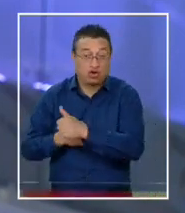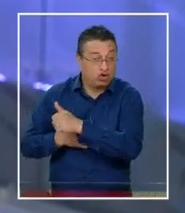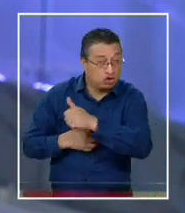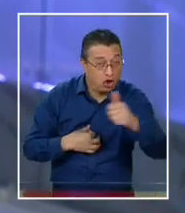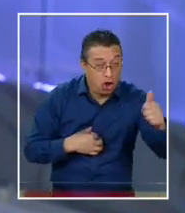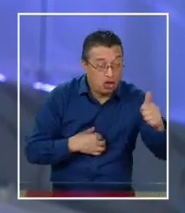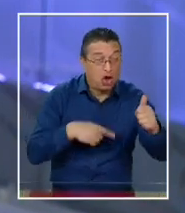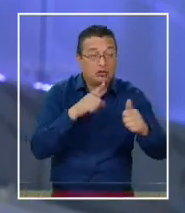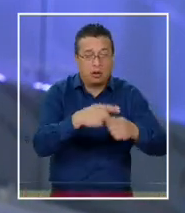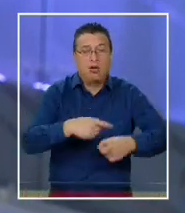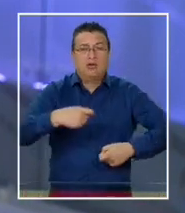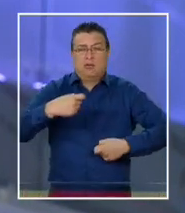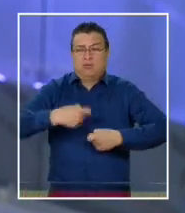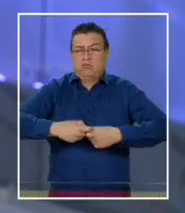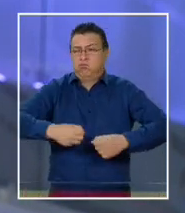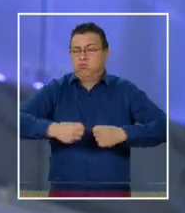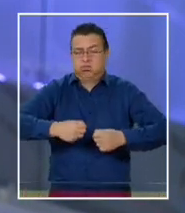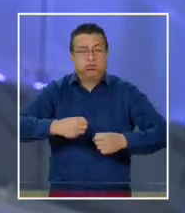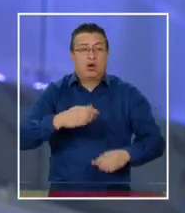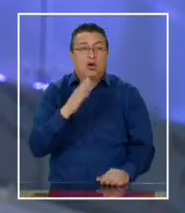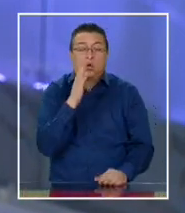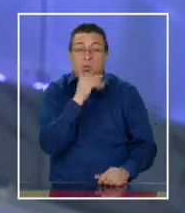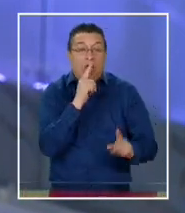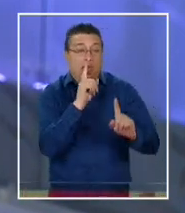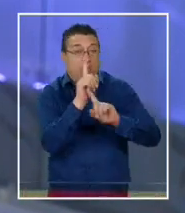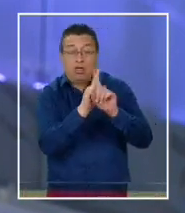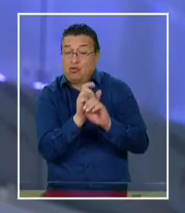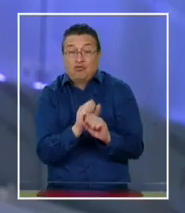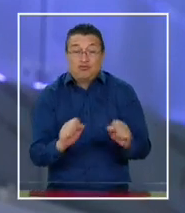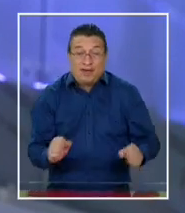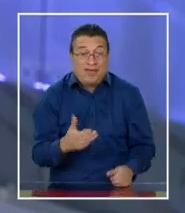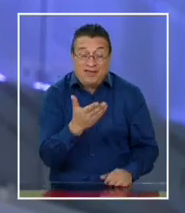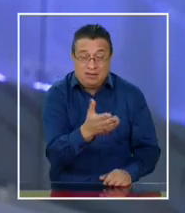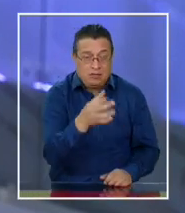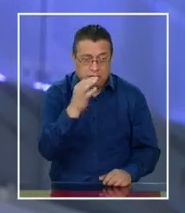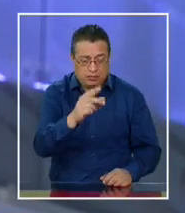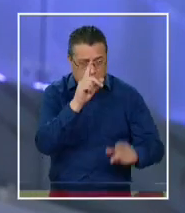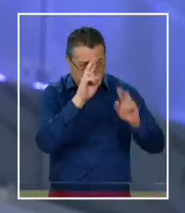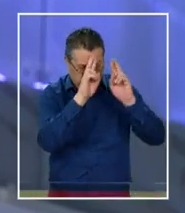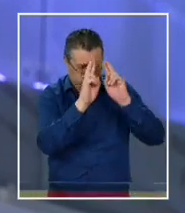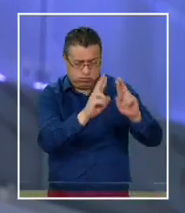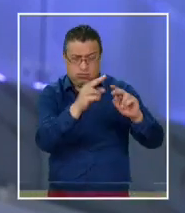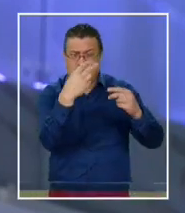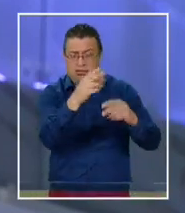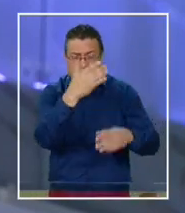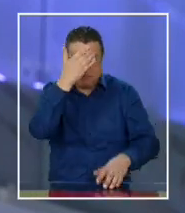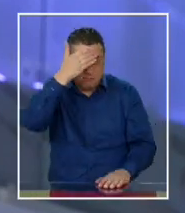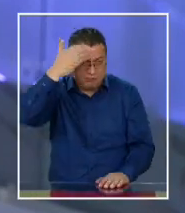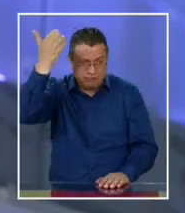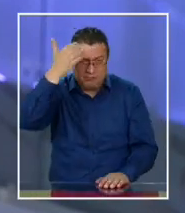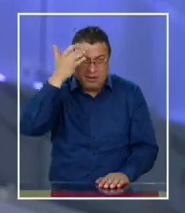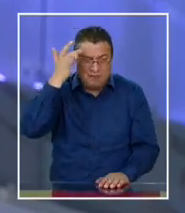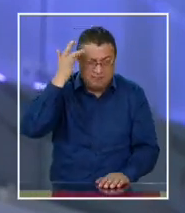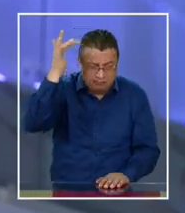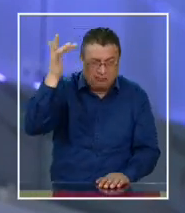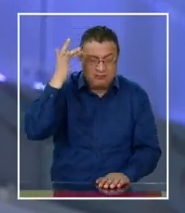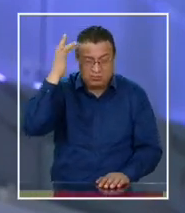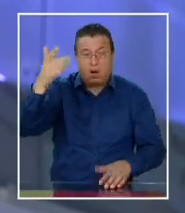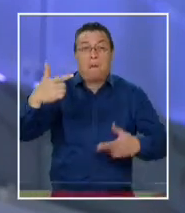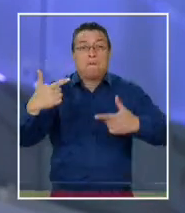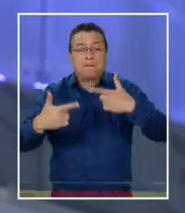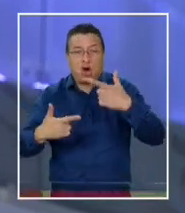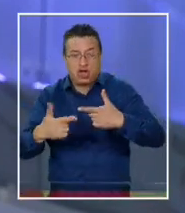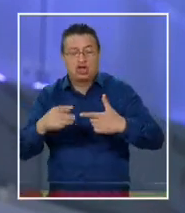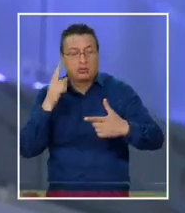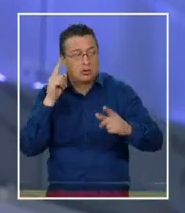son personas de una solidez indiscutible son personas que tienen un reconocimiento en su área son personas que tienen políticamente una